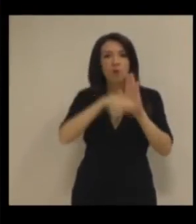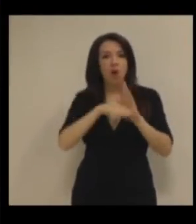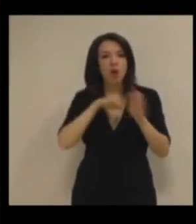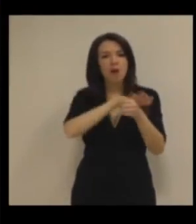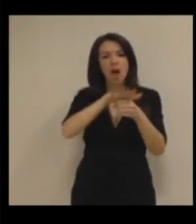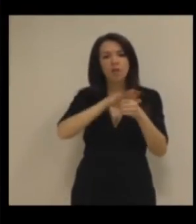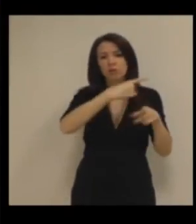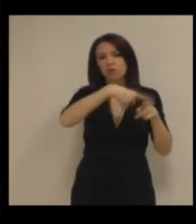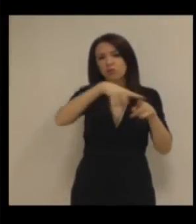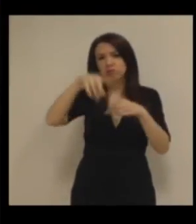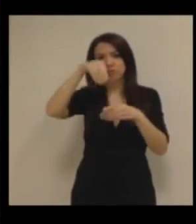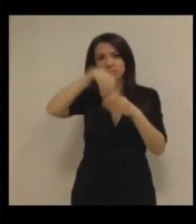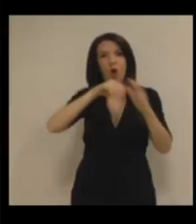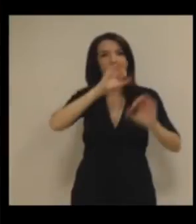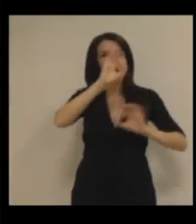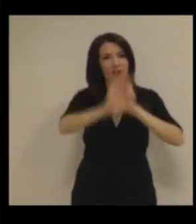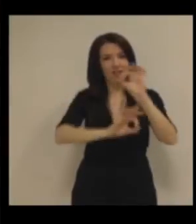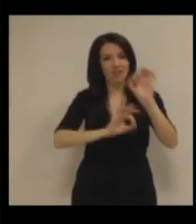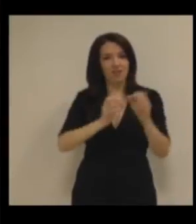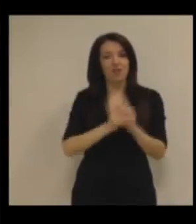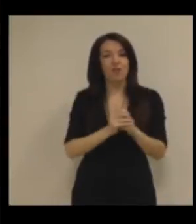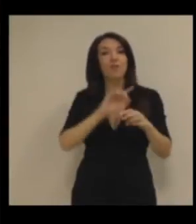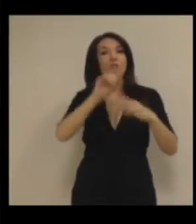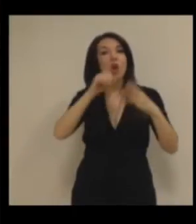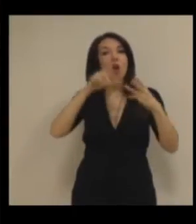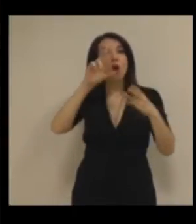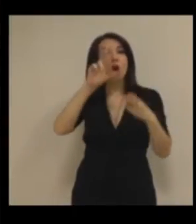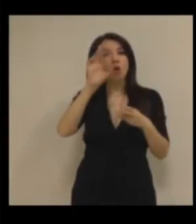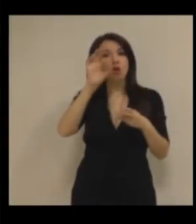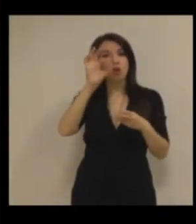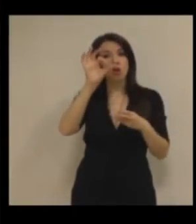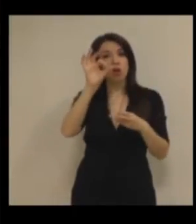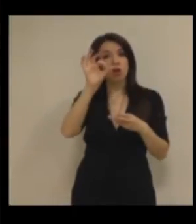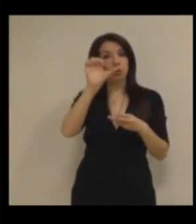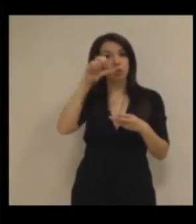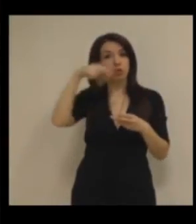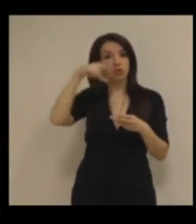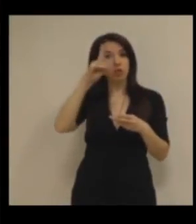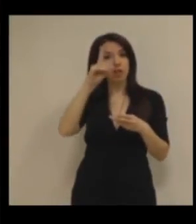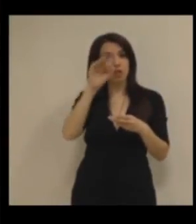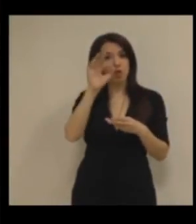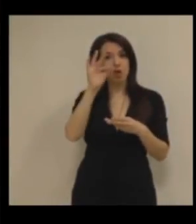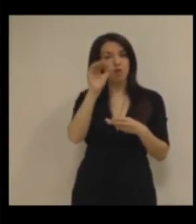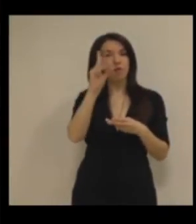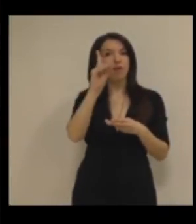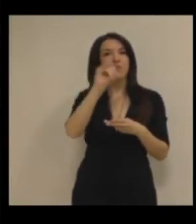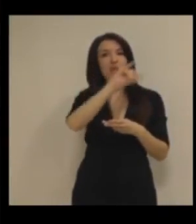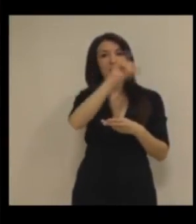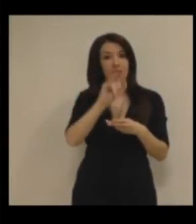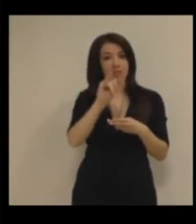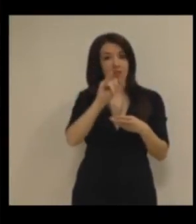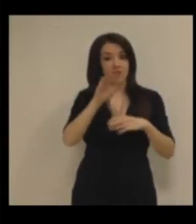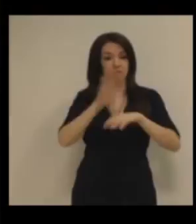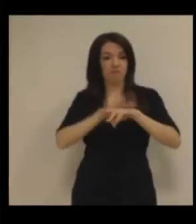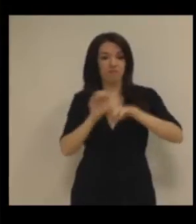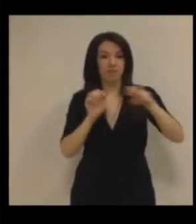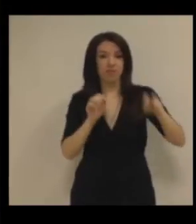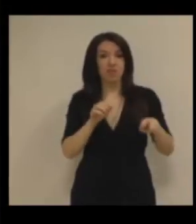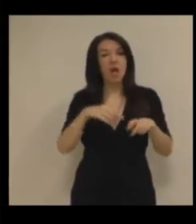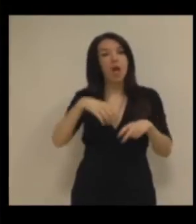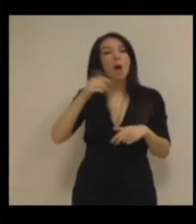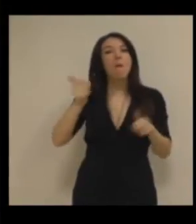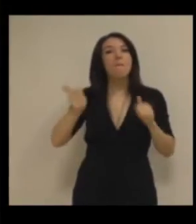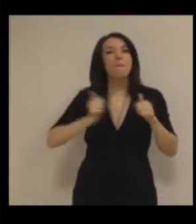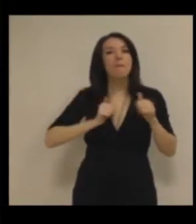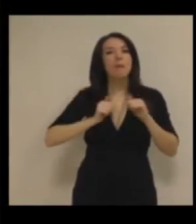organización. Seguimos con Rosendo Amor Fernández, a mi izquierda, detrás de Miguel Ángel, máster en